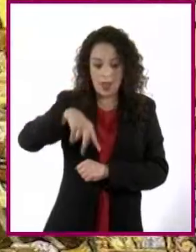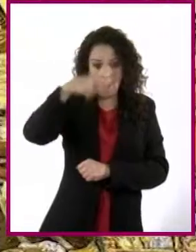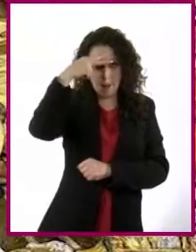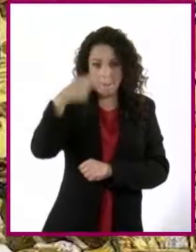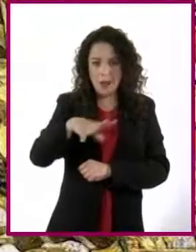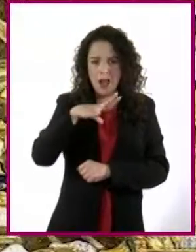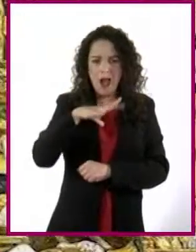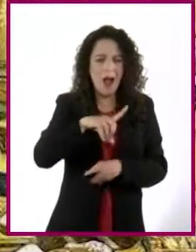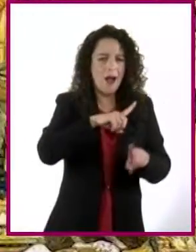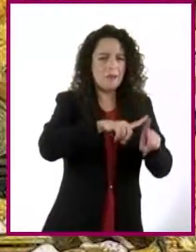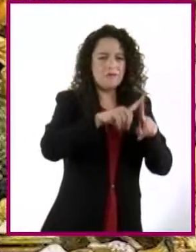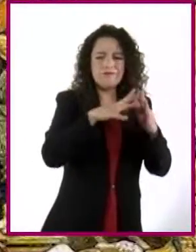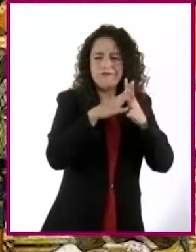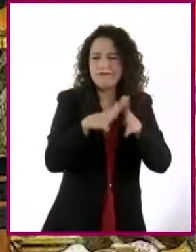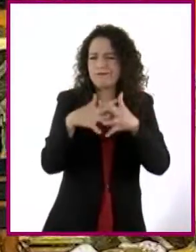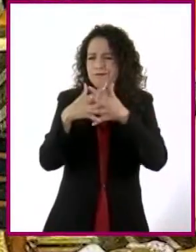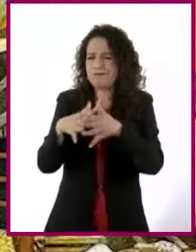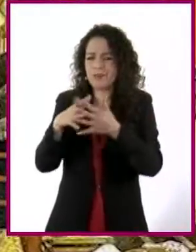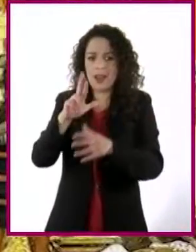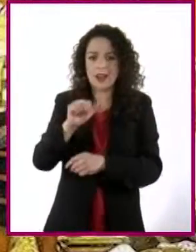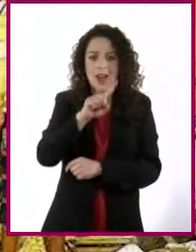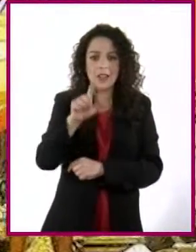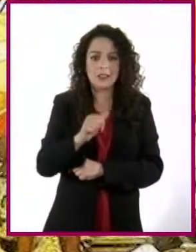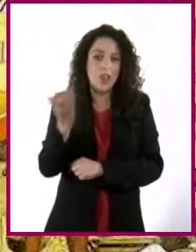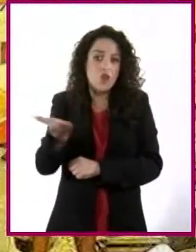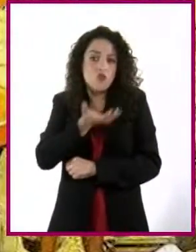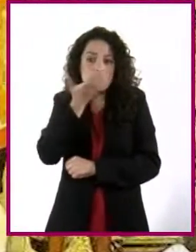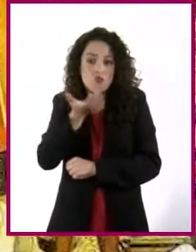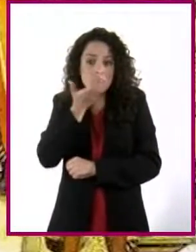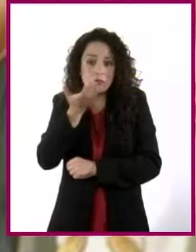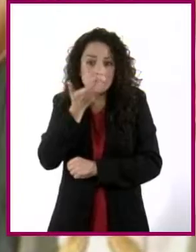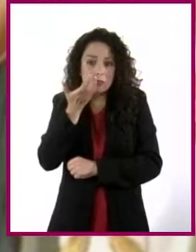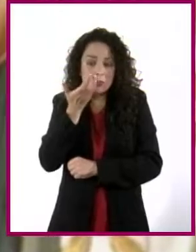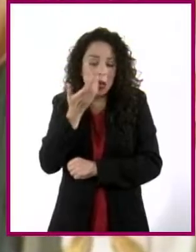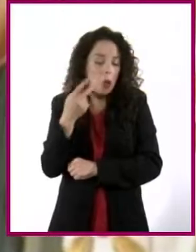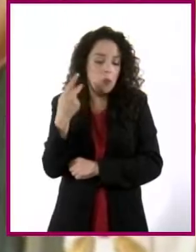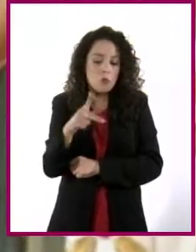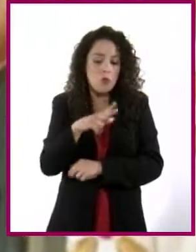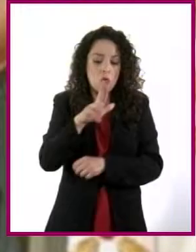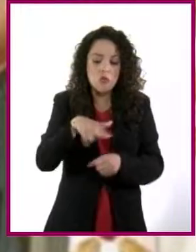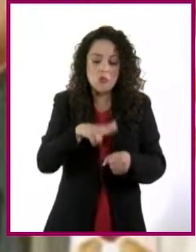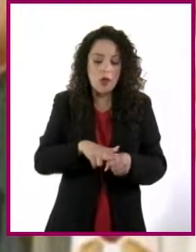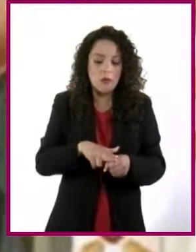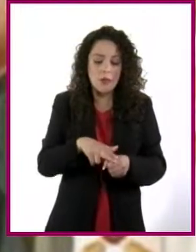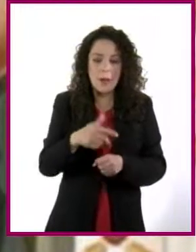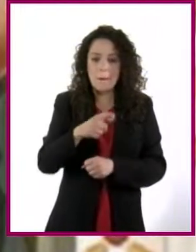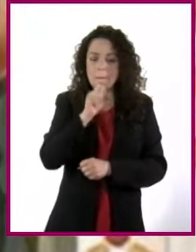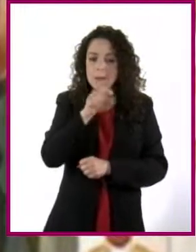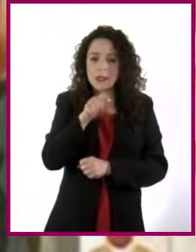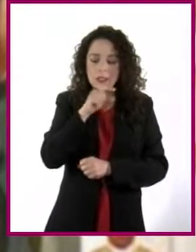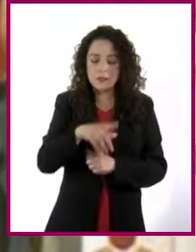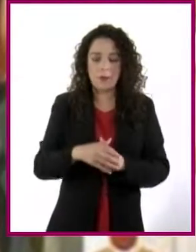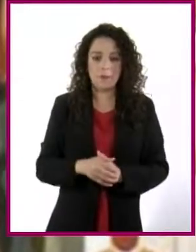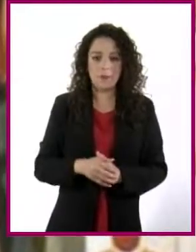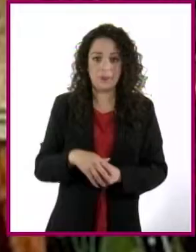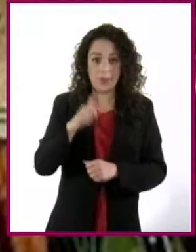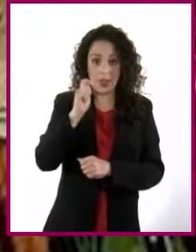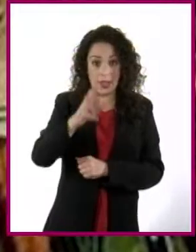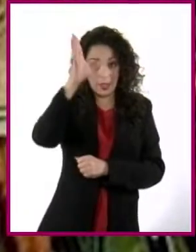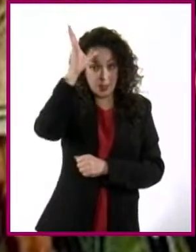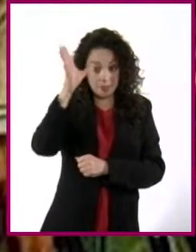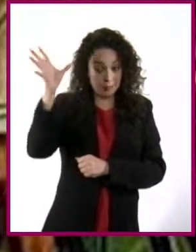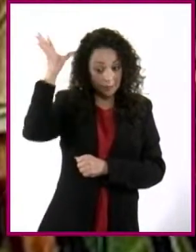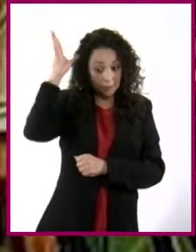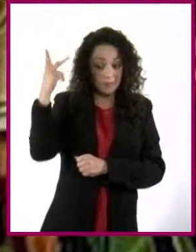mosaico diverso de razas con usos y costumbres comunes. El viejo imperio mexica continuó su